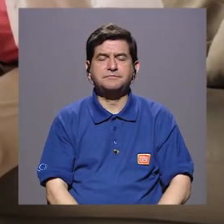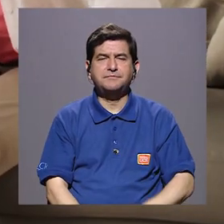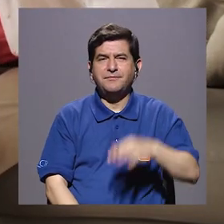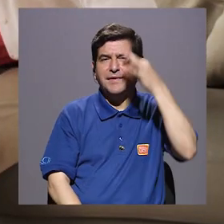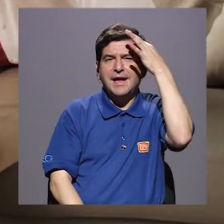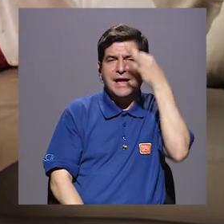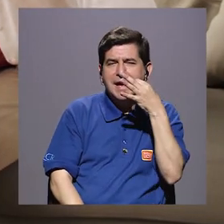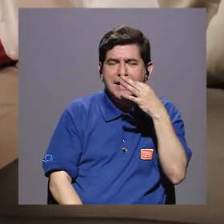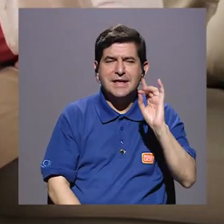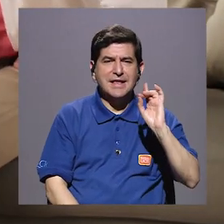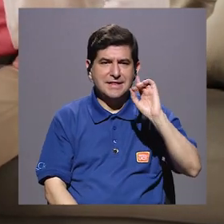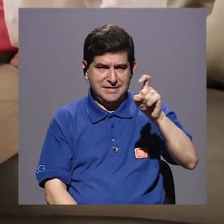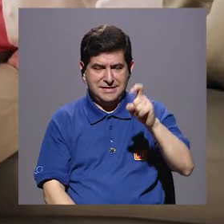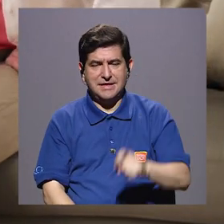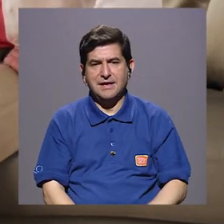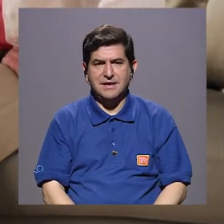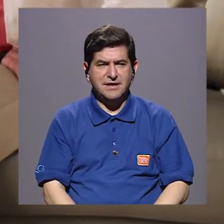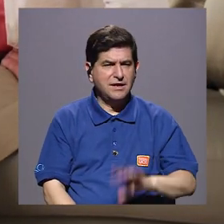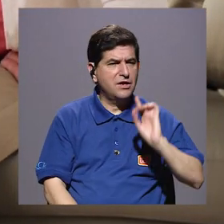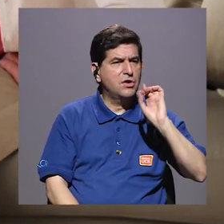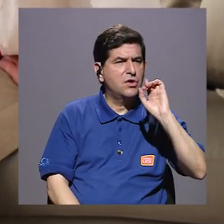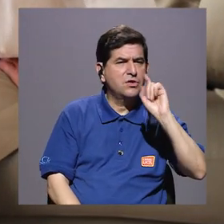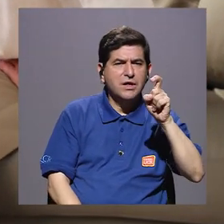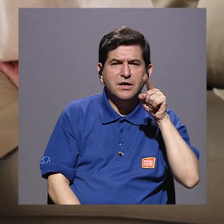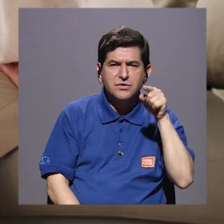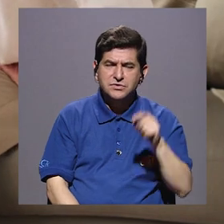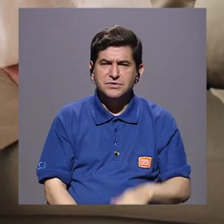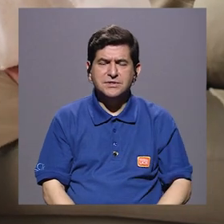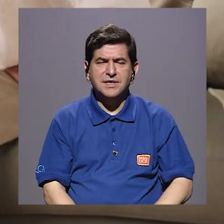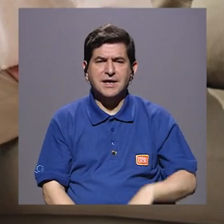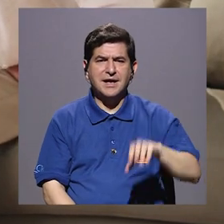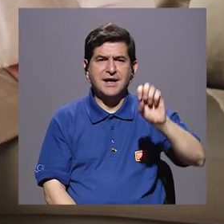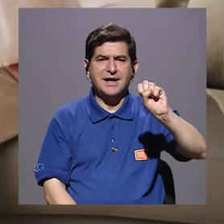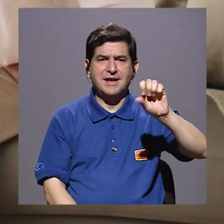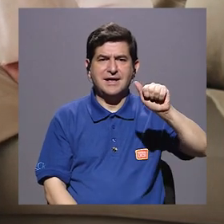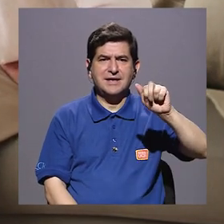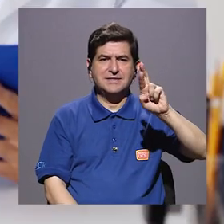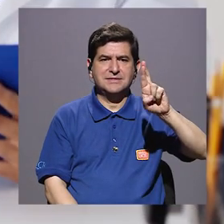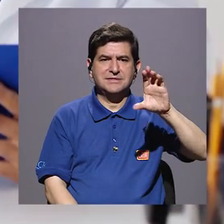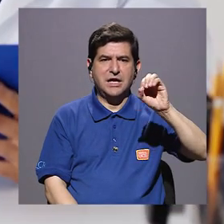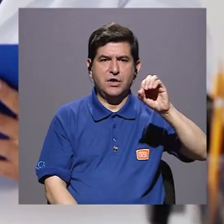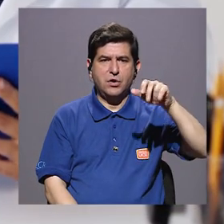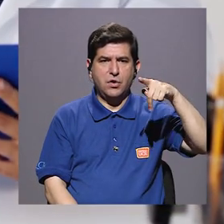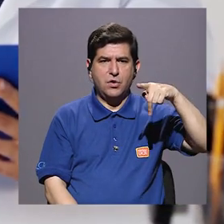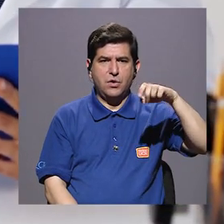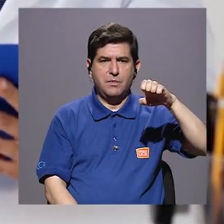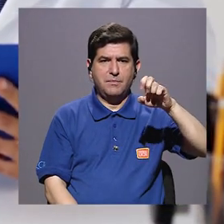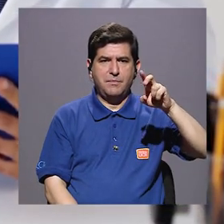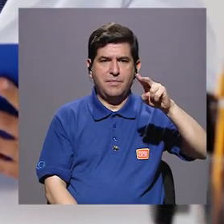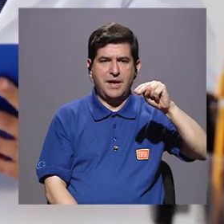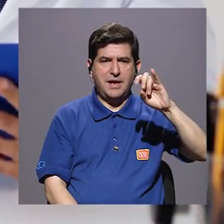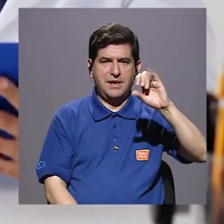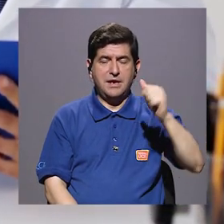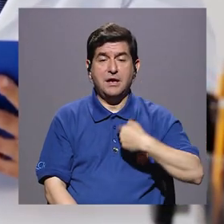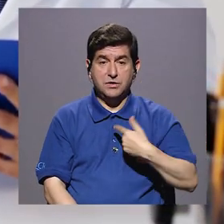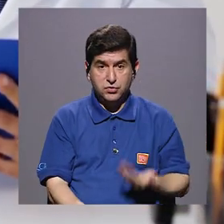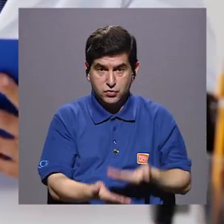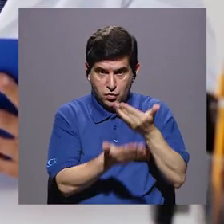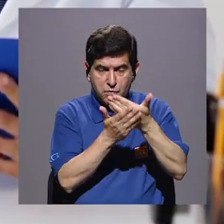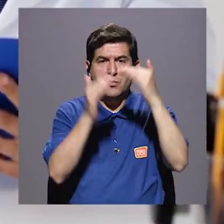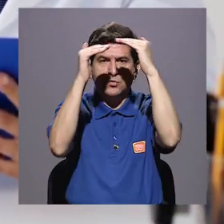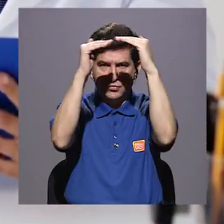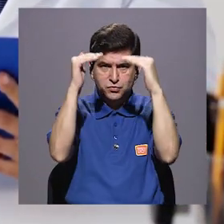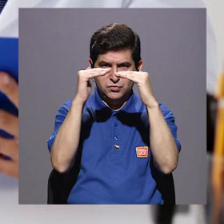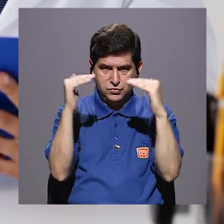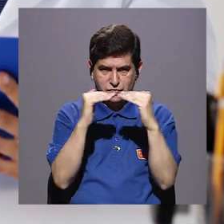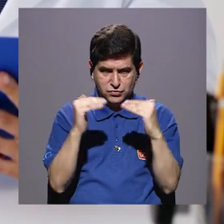el criterio diagnóstico, o sea, cómo diagnosticar la sarcopenia. Acá yo propiamente propuse los puntos de corte para la masa